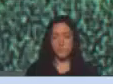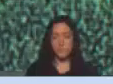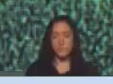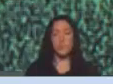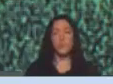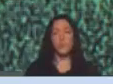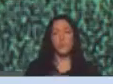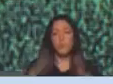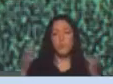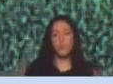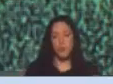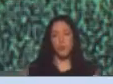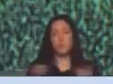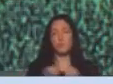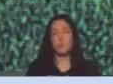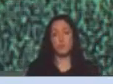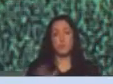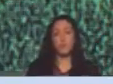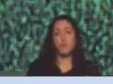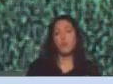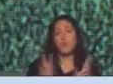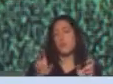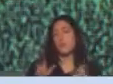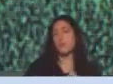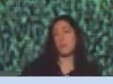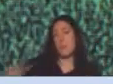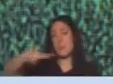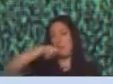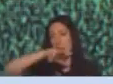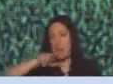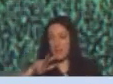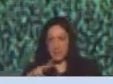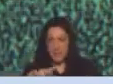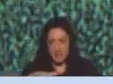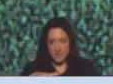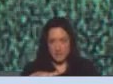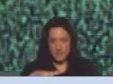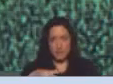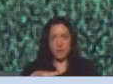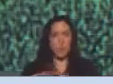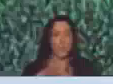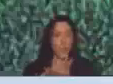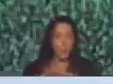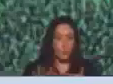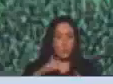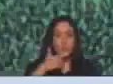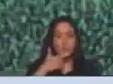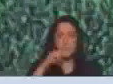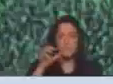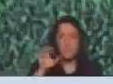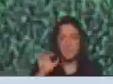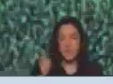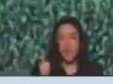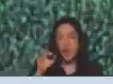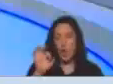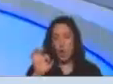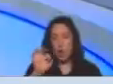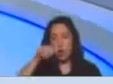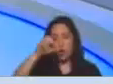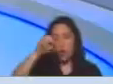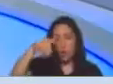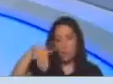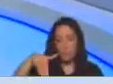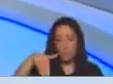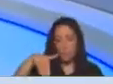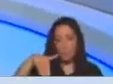comenzamos este nuevo bloque hablando de satélites y de una nueva generación de los denominados satélites saocom norabar tiene toda la